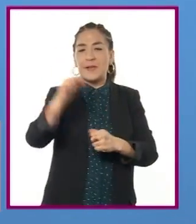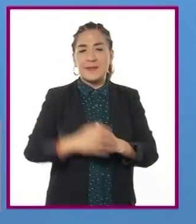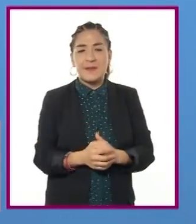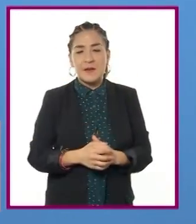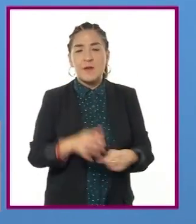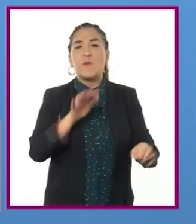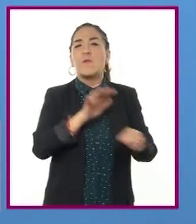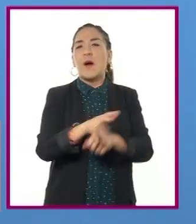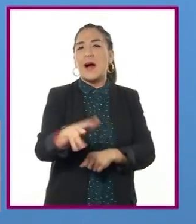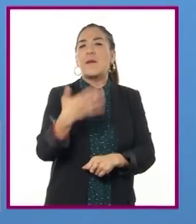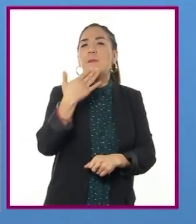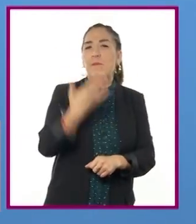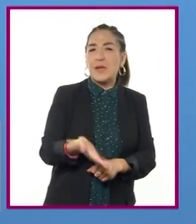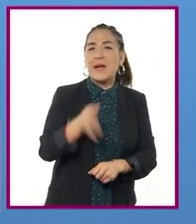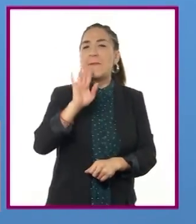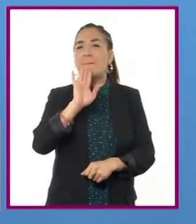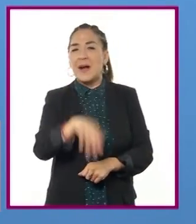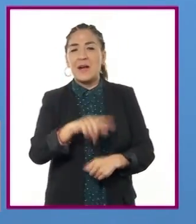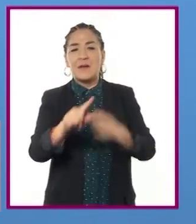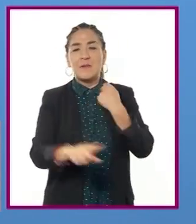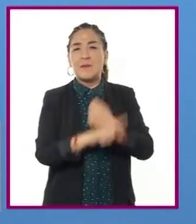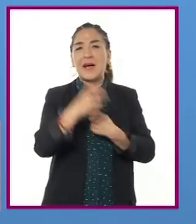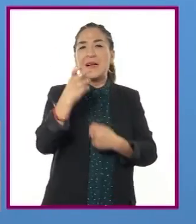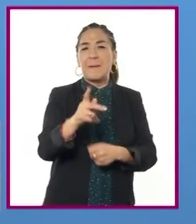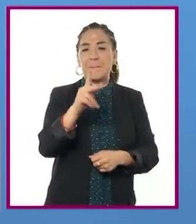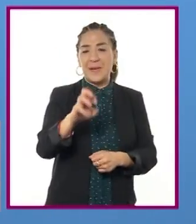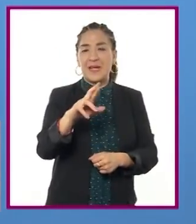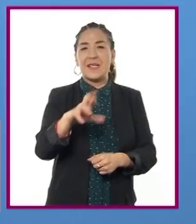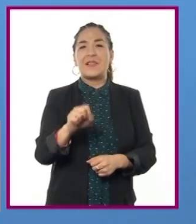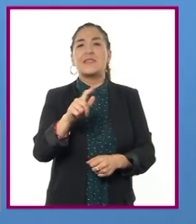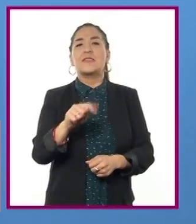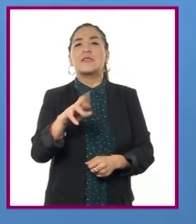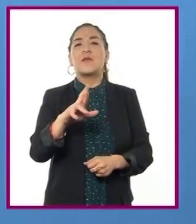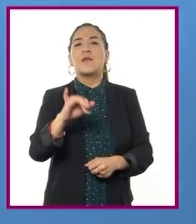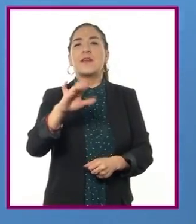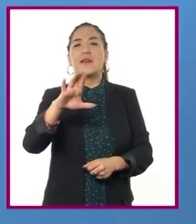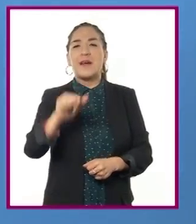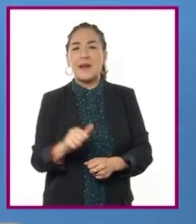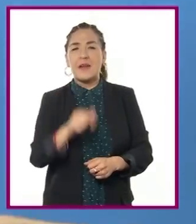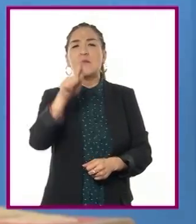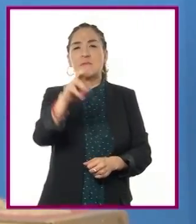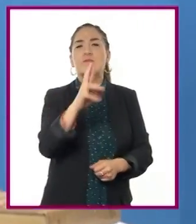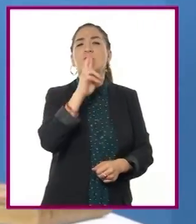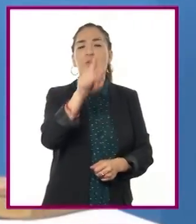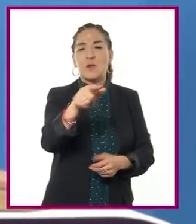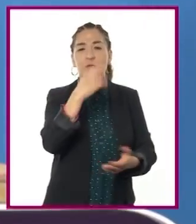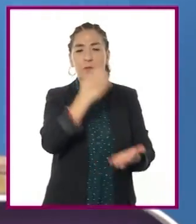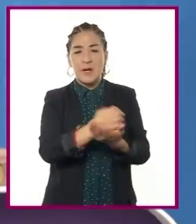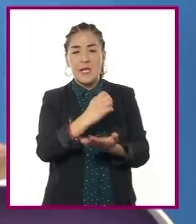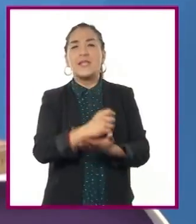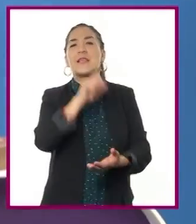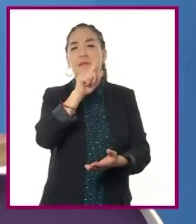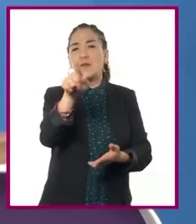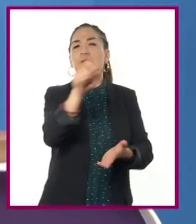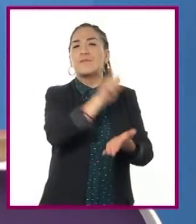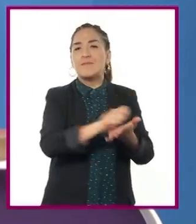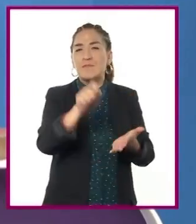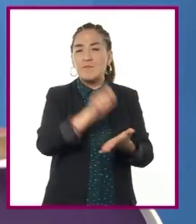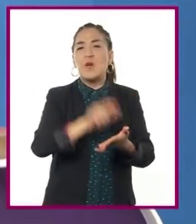¿Cuáles fueron los aciertos y desaciertos de la perestroika? Respóndanlas en su cuaderno y escriban una